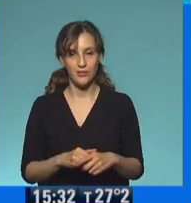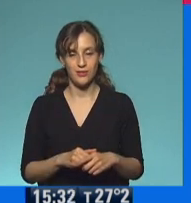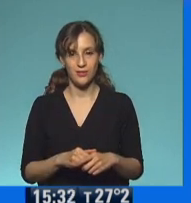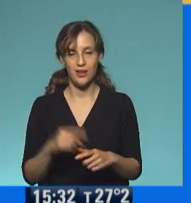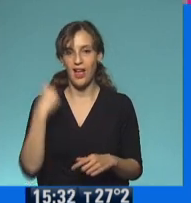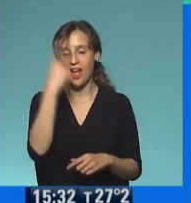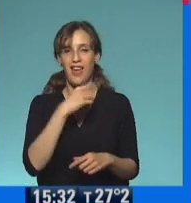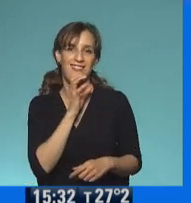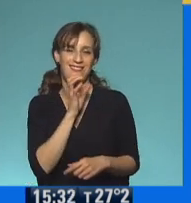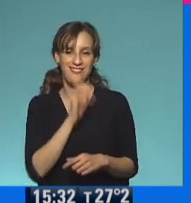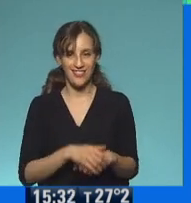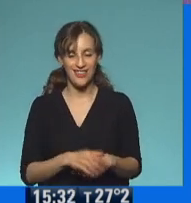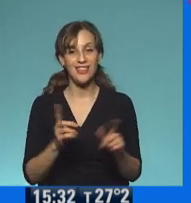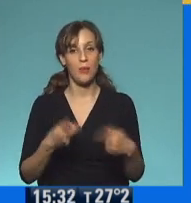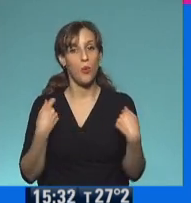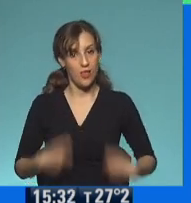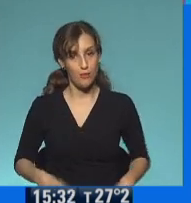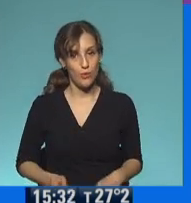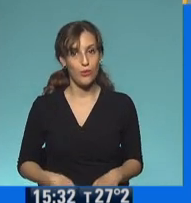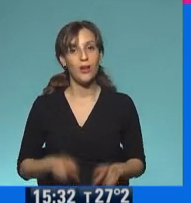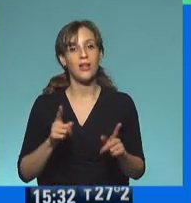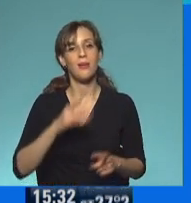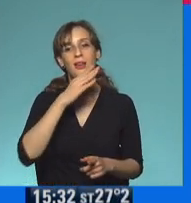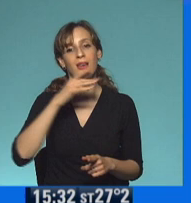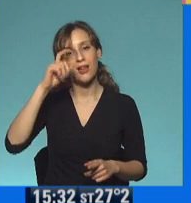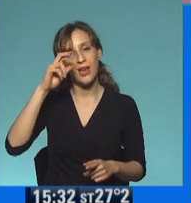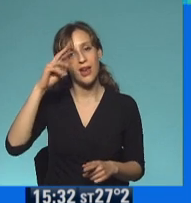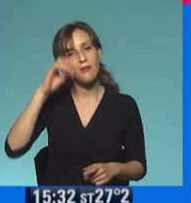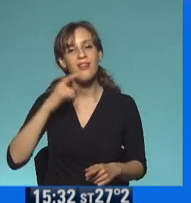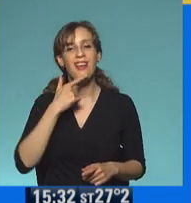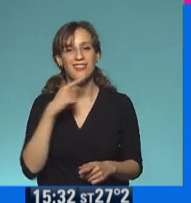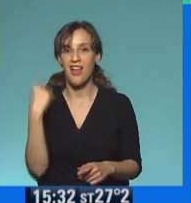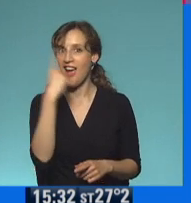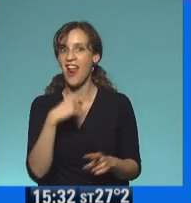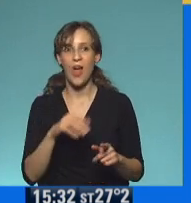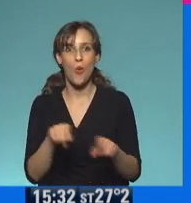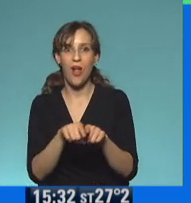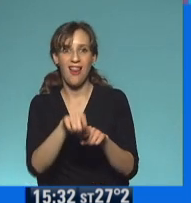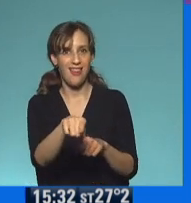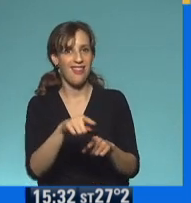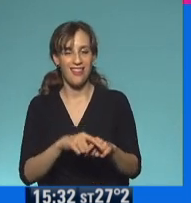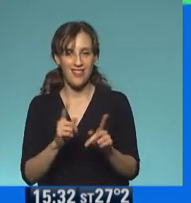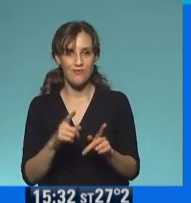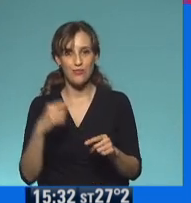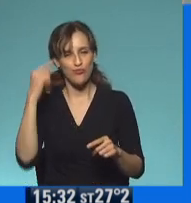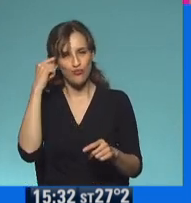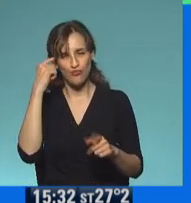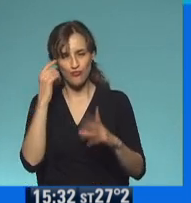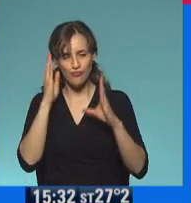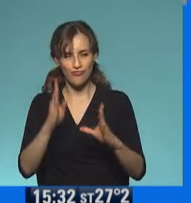Haciendo marisquete y estaba con guardapolvo. Y Jeremía. Fan de Emi. Bueno. Haciendo la cara de concentración. Muy bien esa